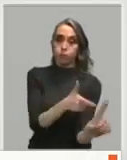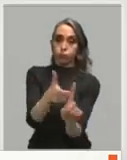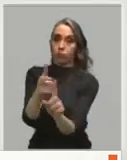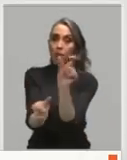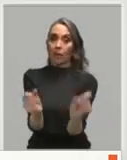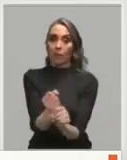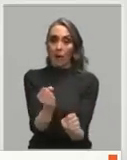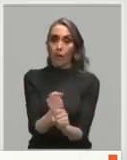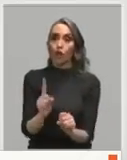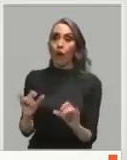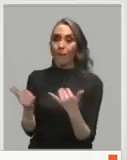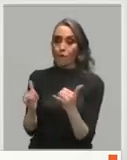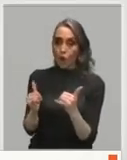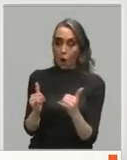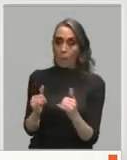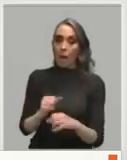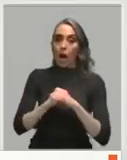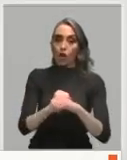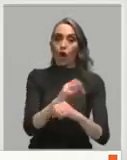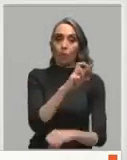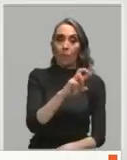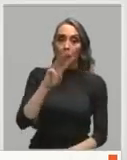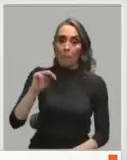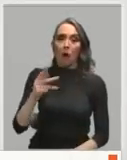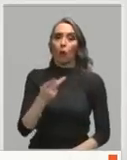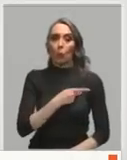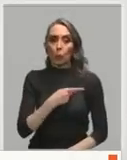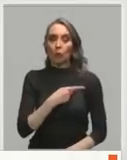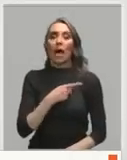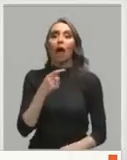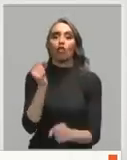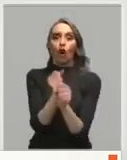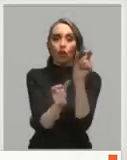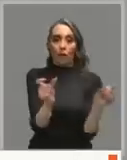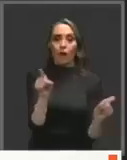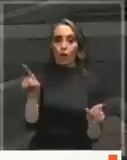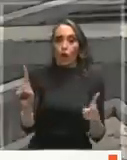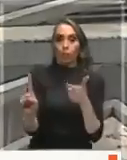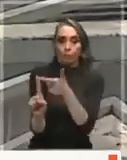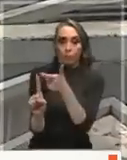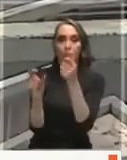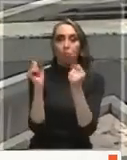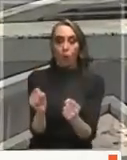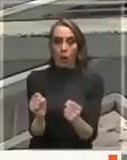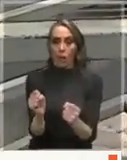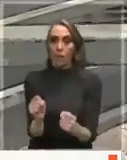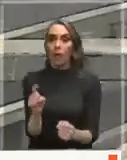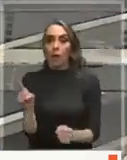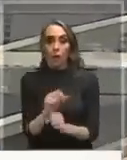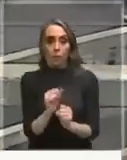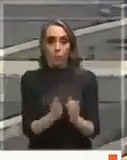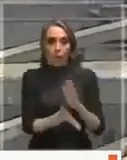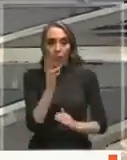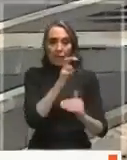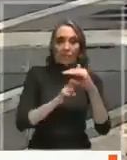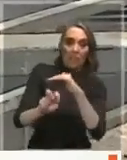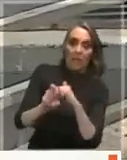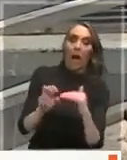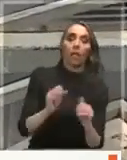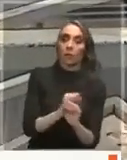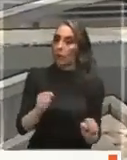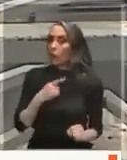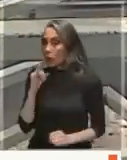Esto no es broma, esto va contra padres, cuñados, trabajadores y tu persona. ¿Usted se ha privado de salir por esto, de ir a jugar?